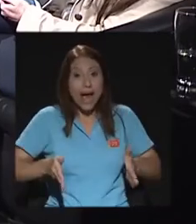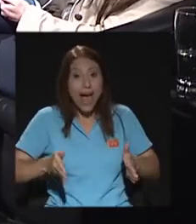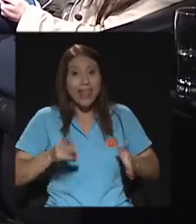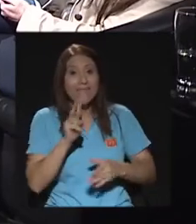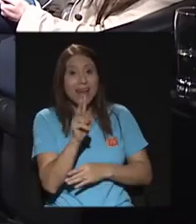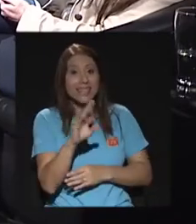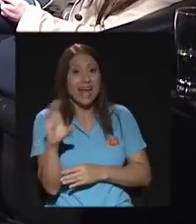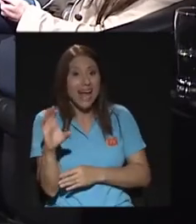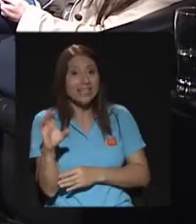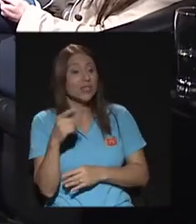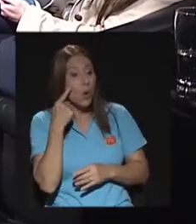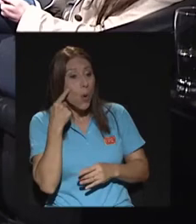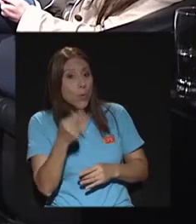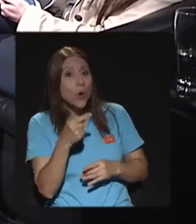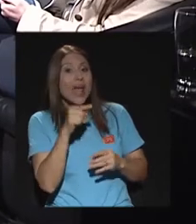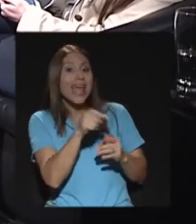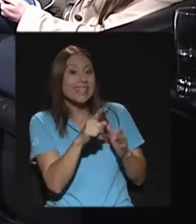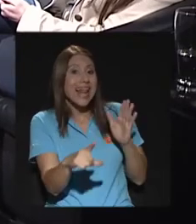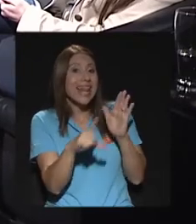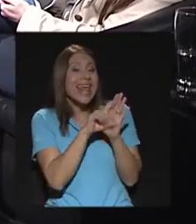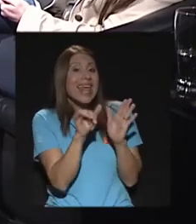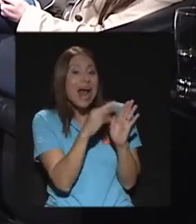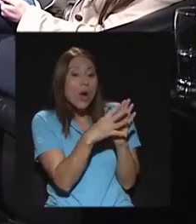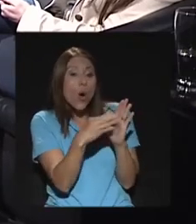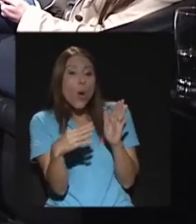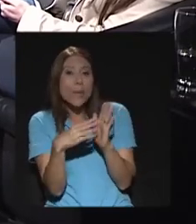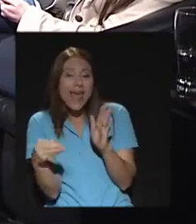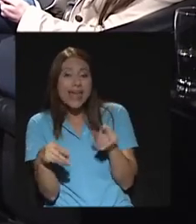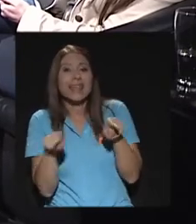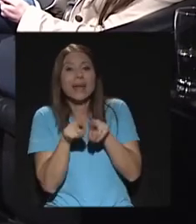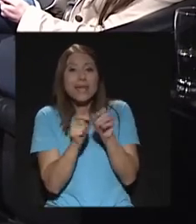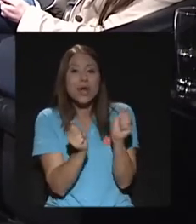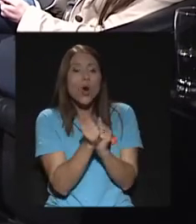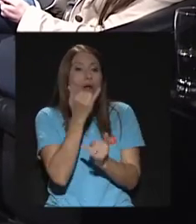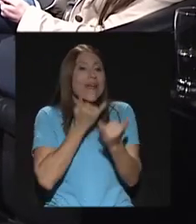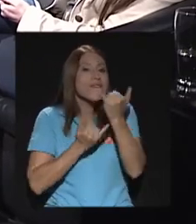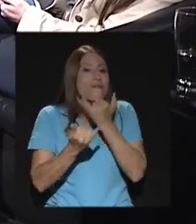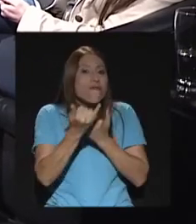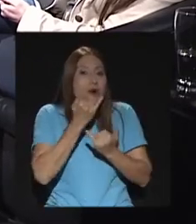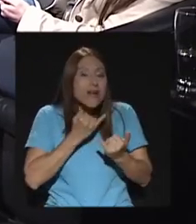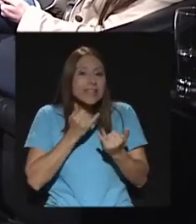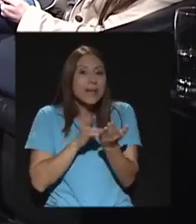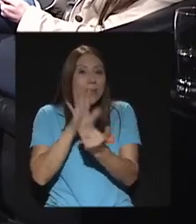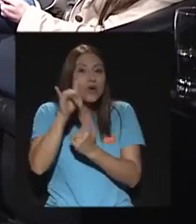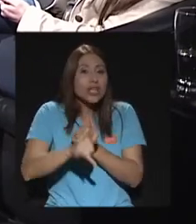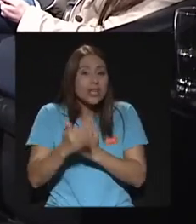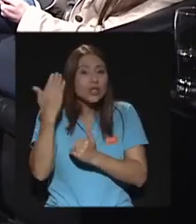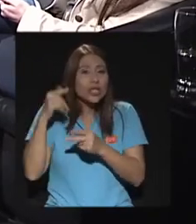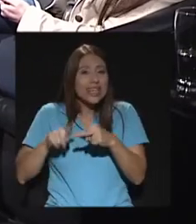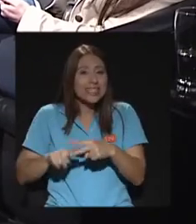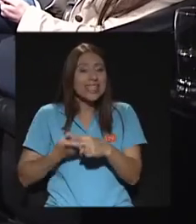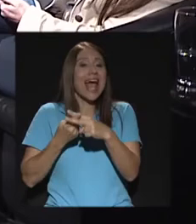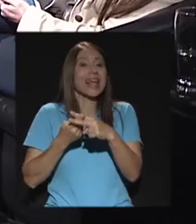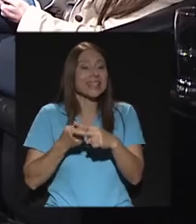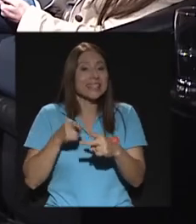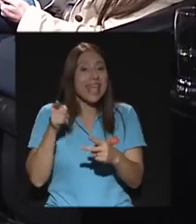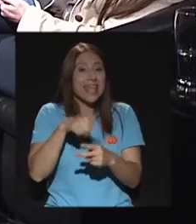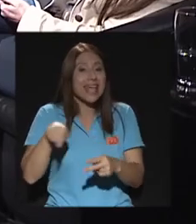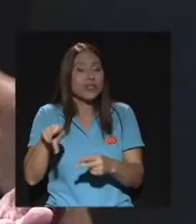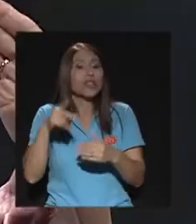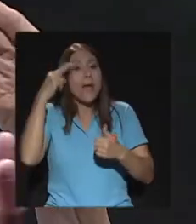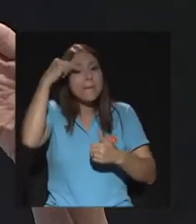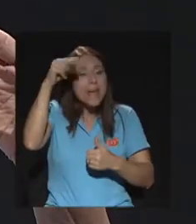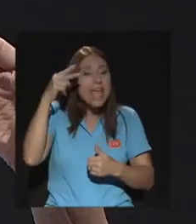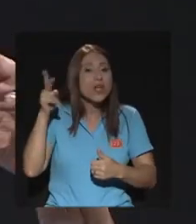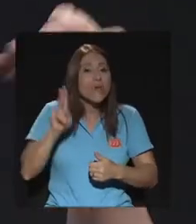con errores. Pero así hablan hasta además. Errores que tenían en los proyectos iniciales, por ejemplo, pero de México, además, de Venezuela. Don